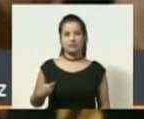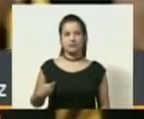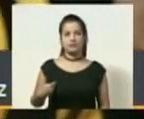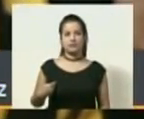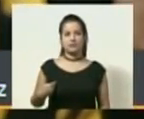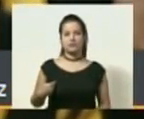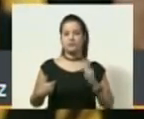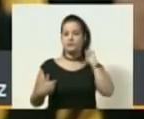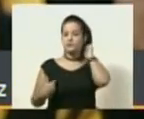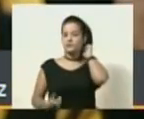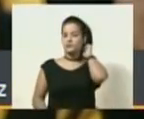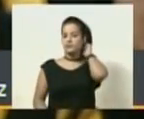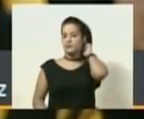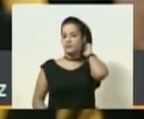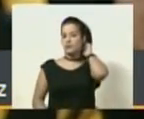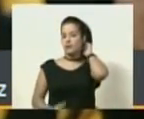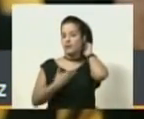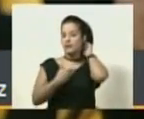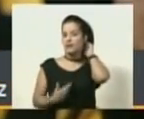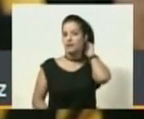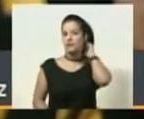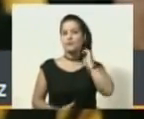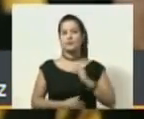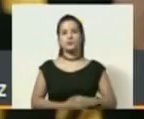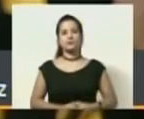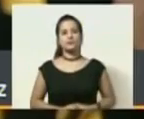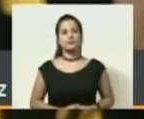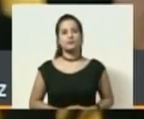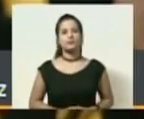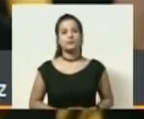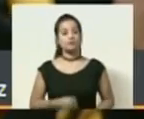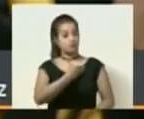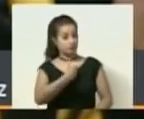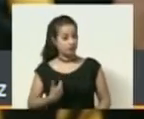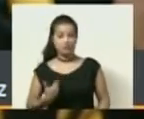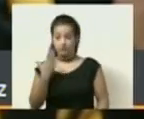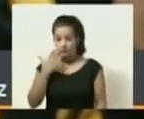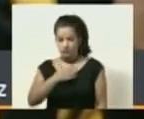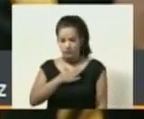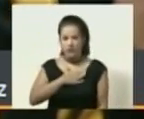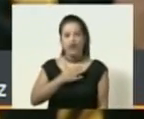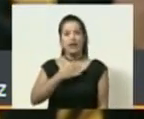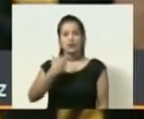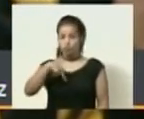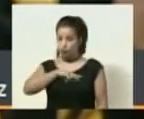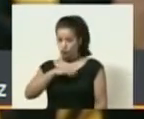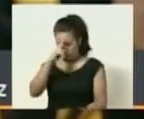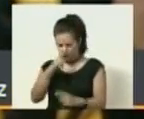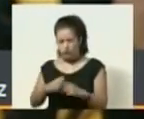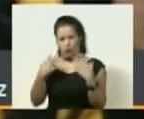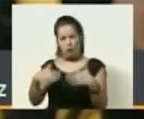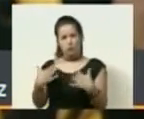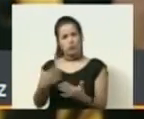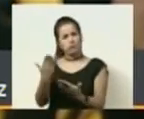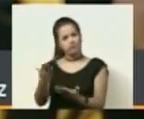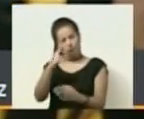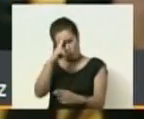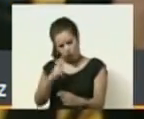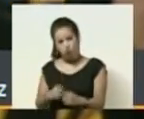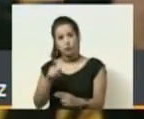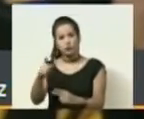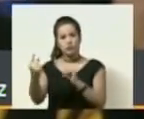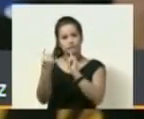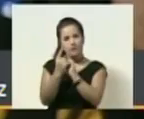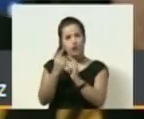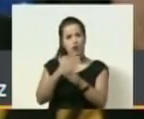para nosotros es un gran placer, honor y orgullo que usted pueda compartir este momento con